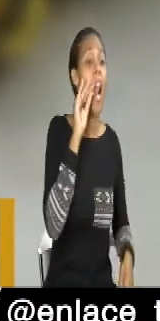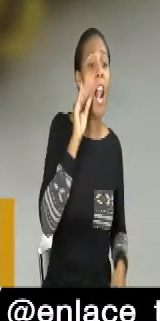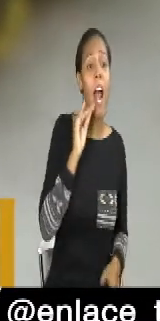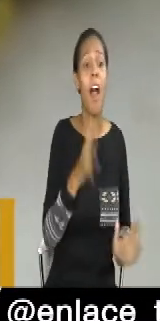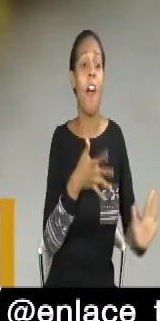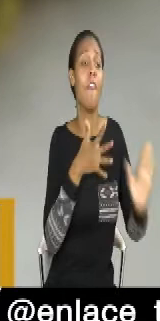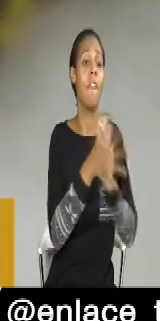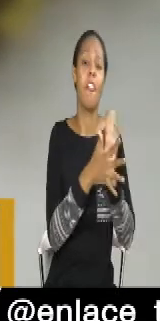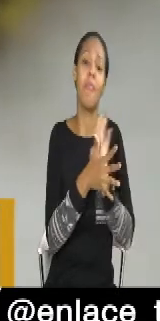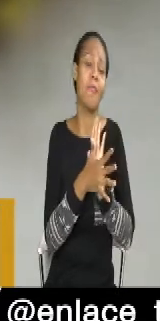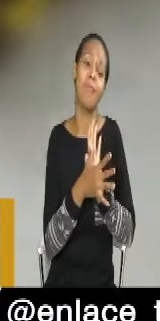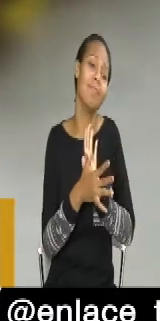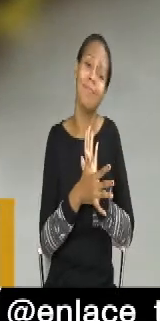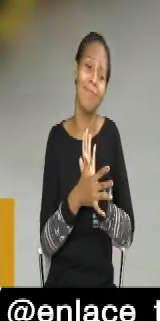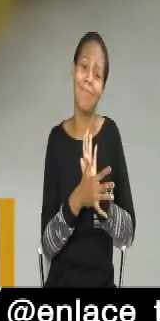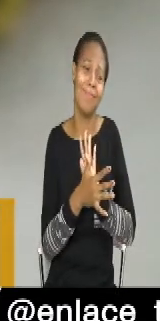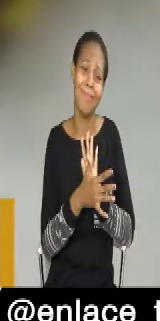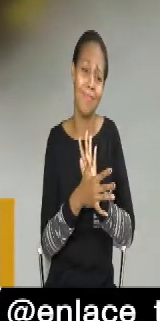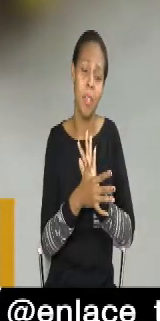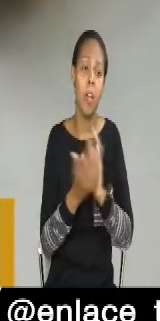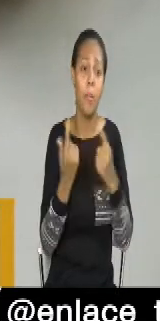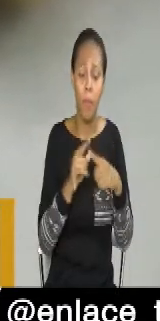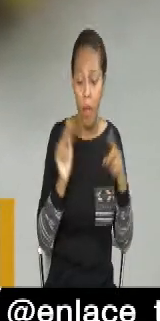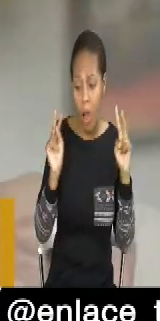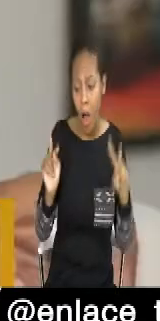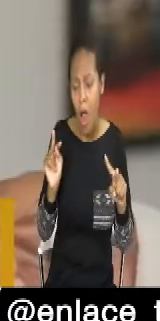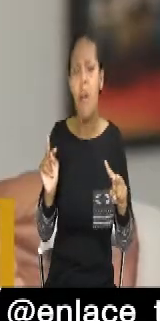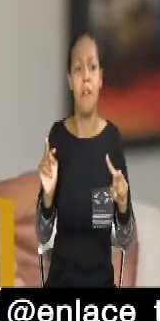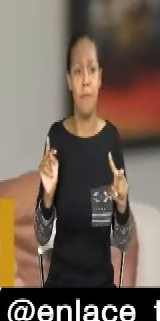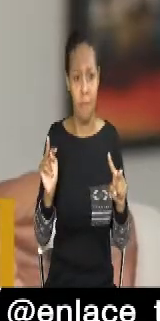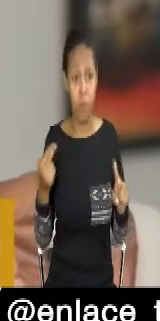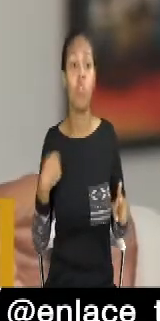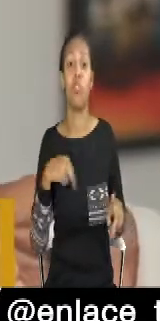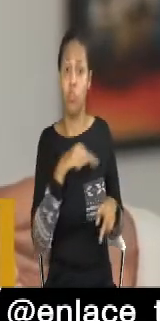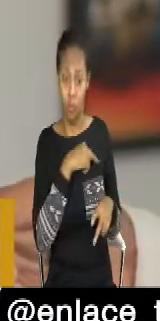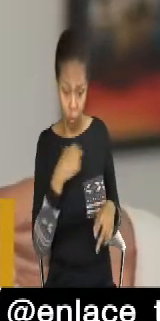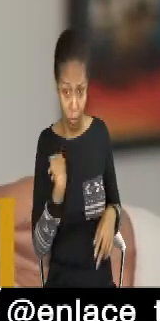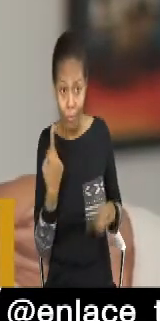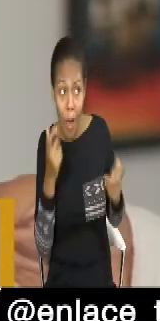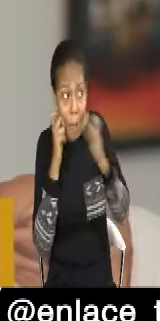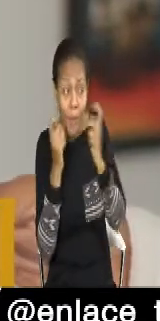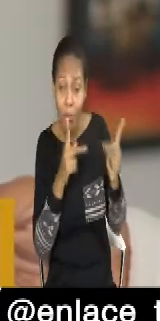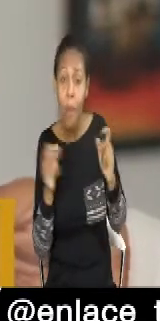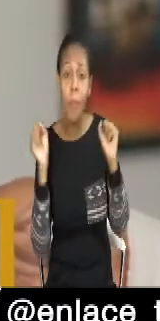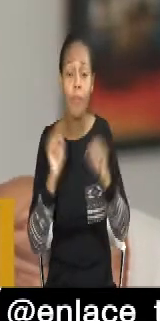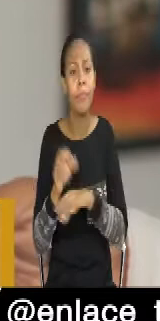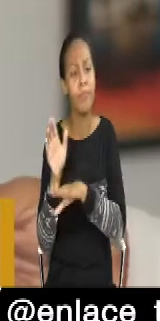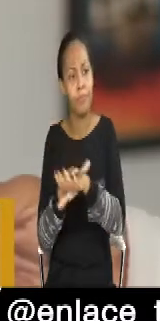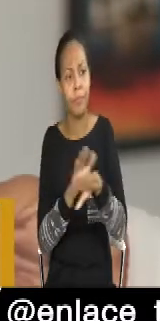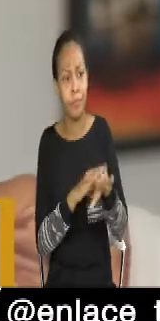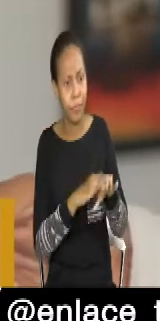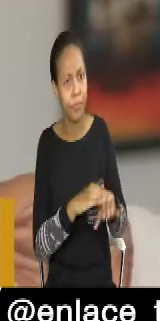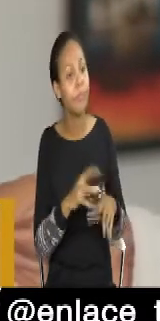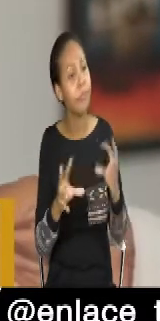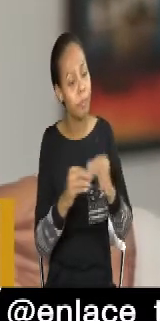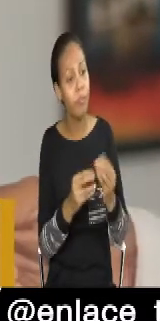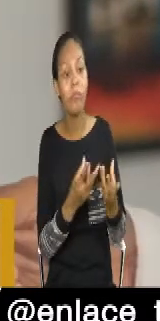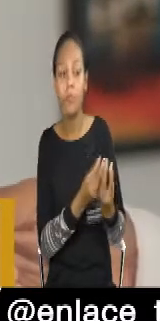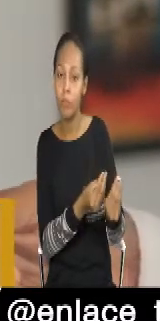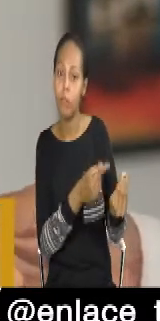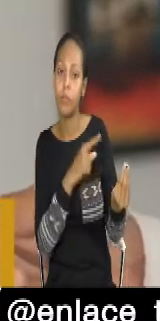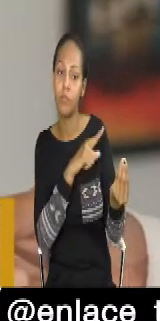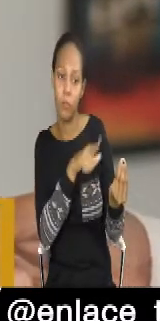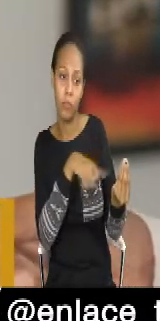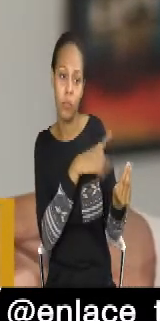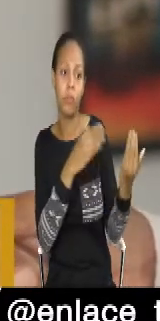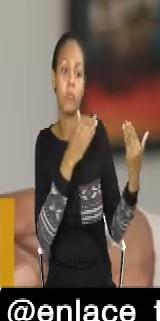que pues estamos haciendo las investigaciones, invitamos a la autoridad también para que haga lo pertinente, si tienen de